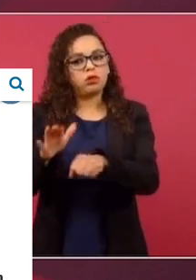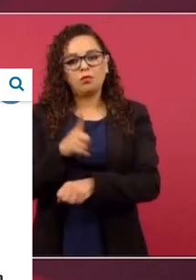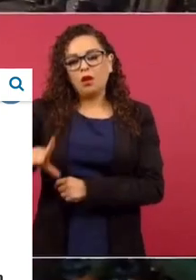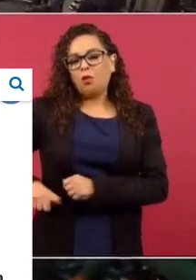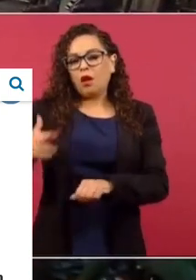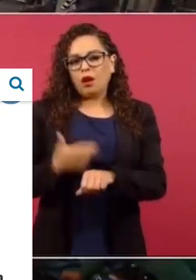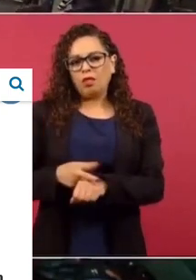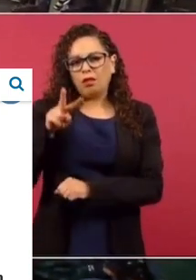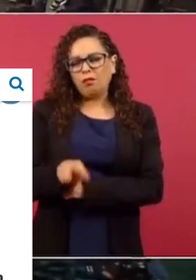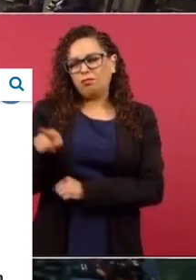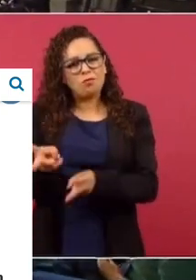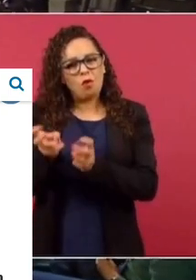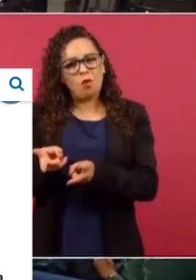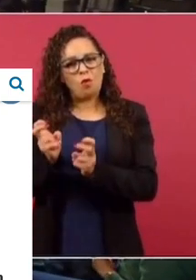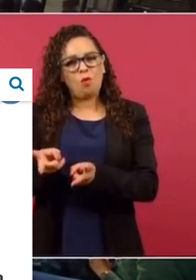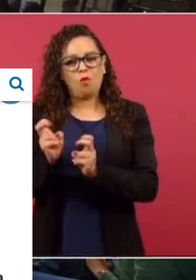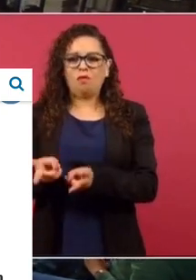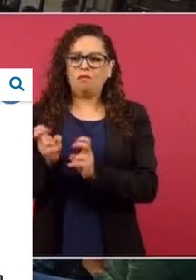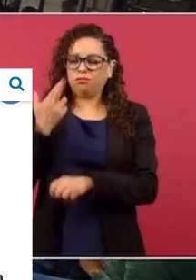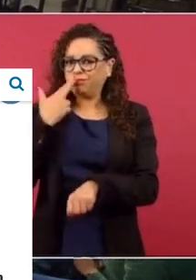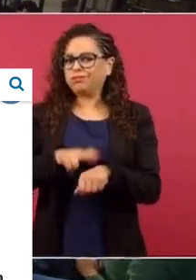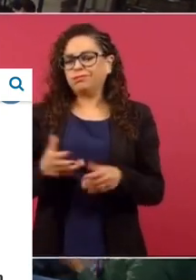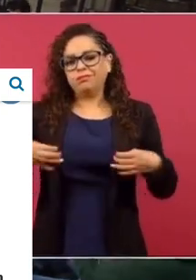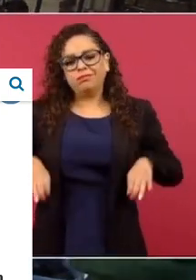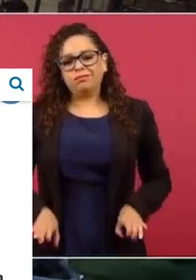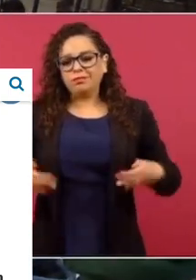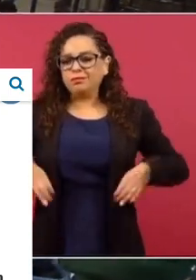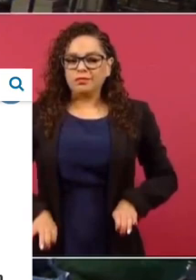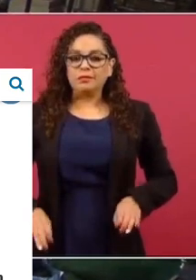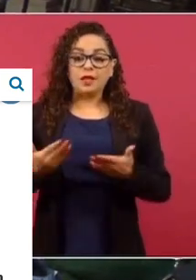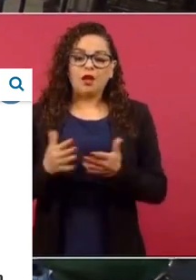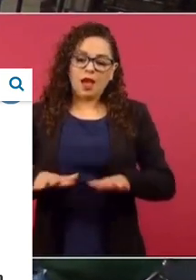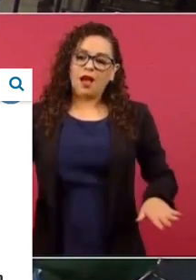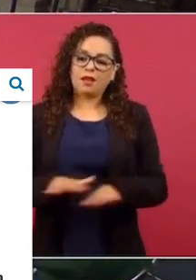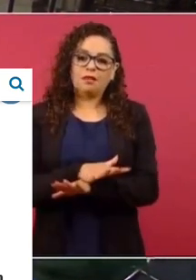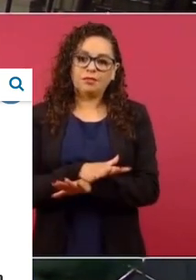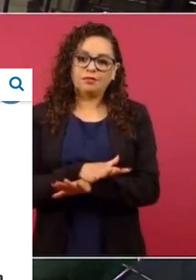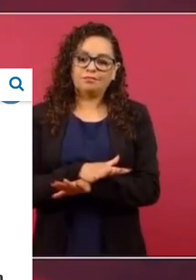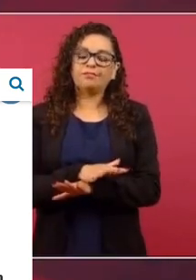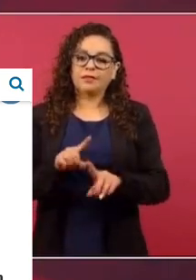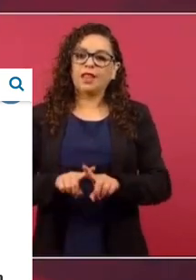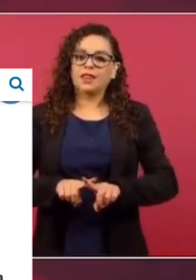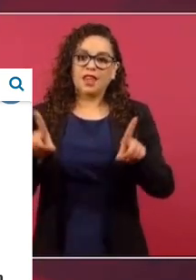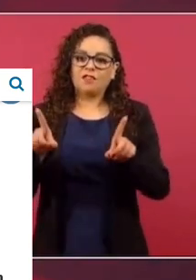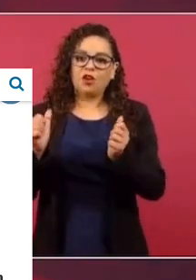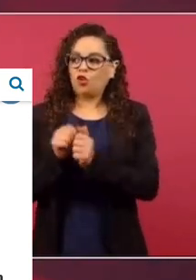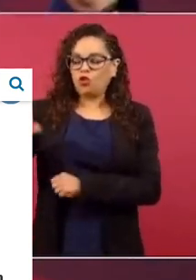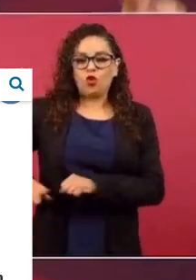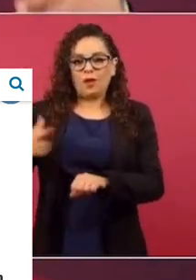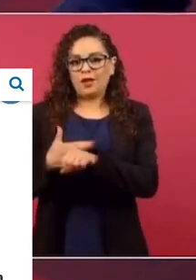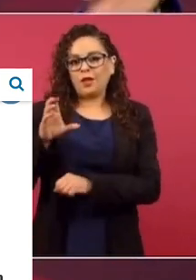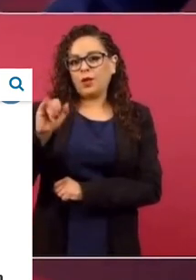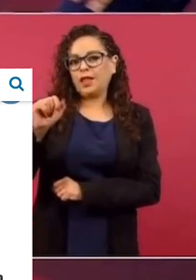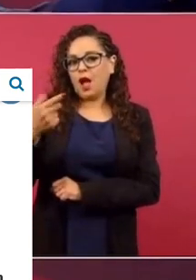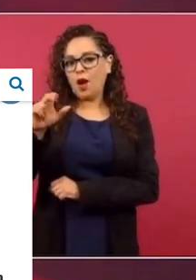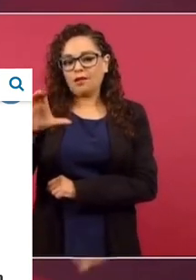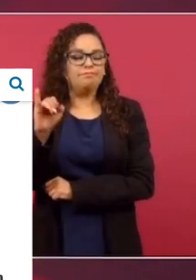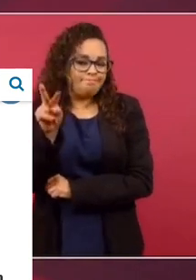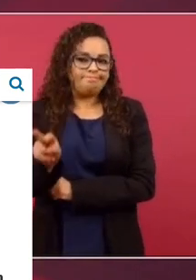gobernadores mediocres y ladrones. Y ahora es algo completamente distinto. Sin embargo, como